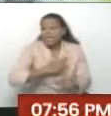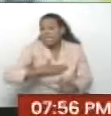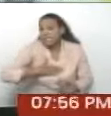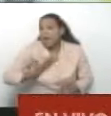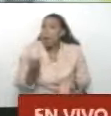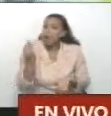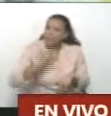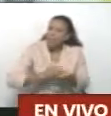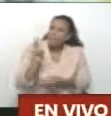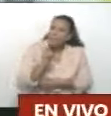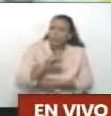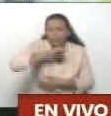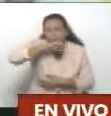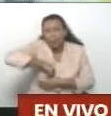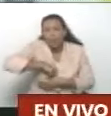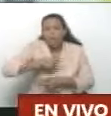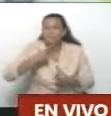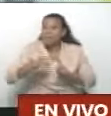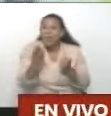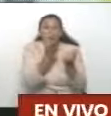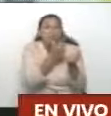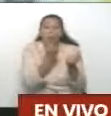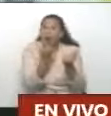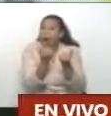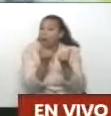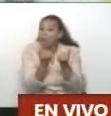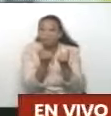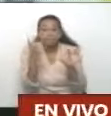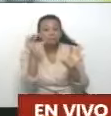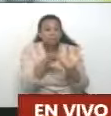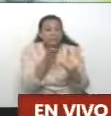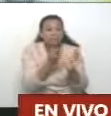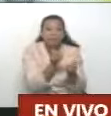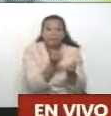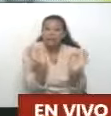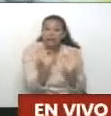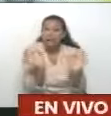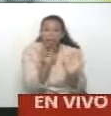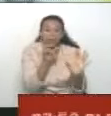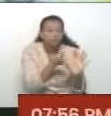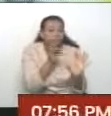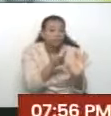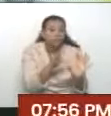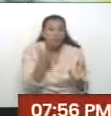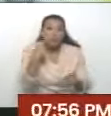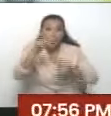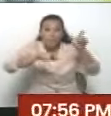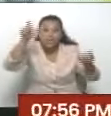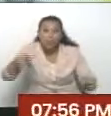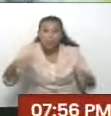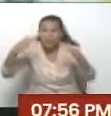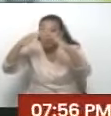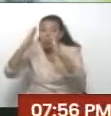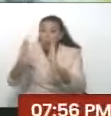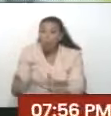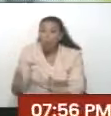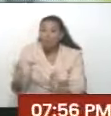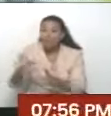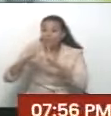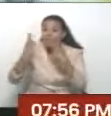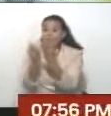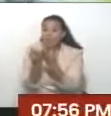regresar, pero no tienen los recursos, no han podido ni ahorrar. Muchos inclusive están recibiendo recursos de sus